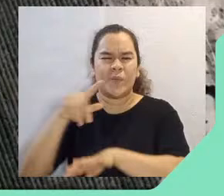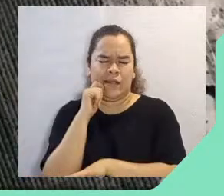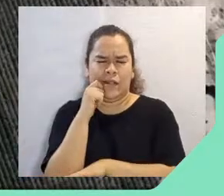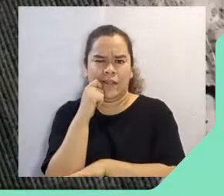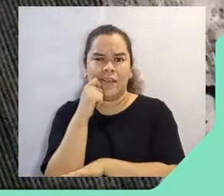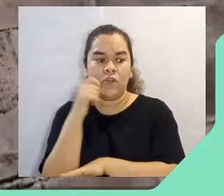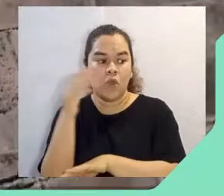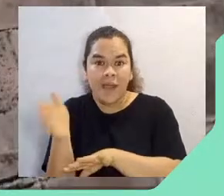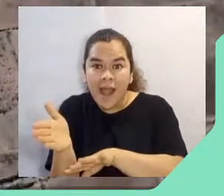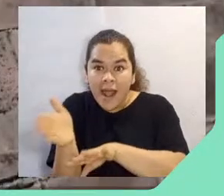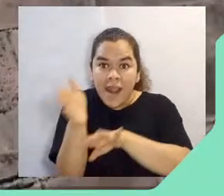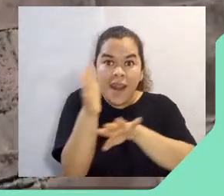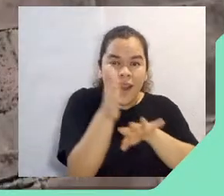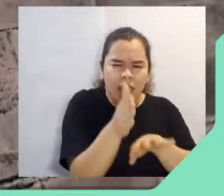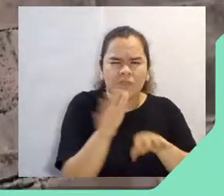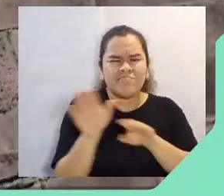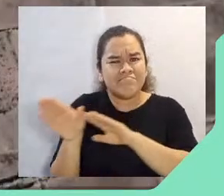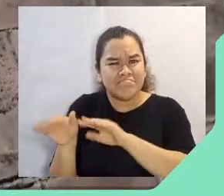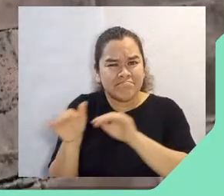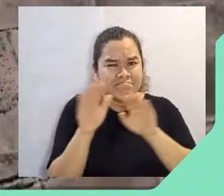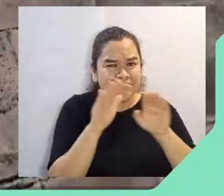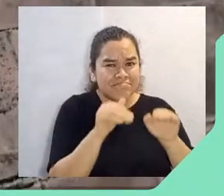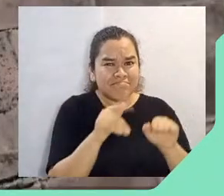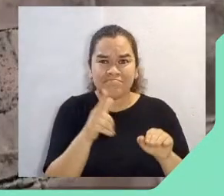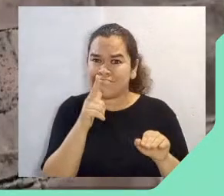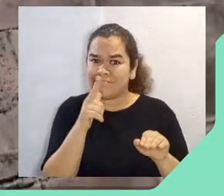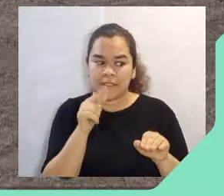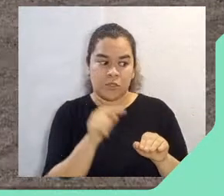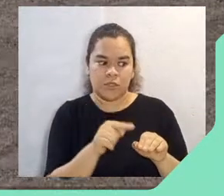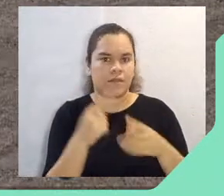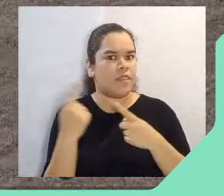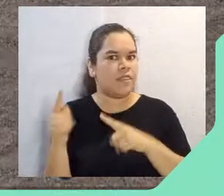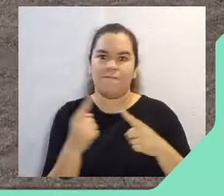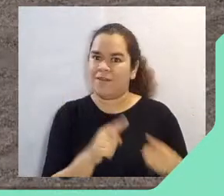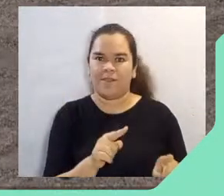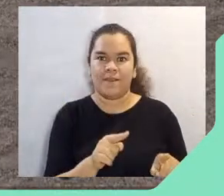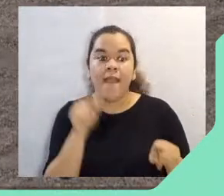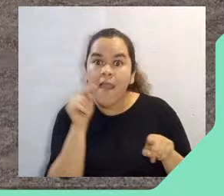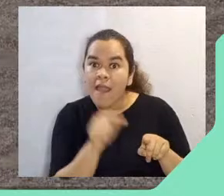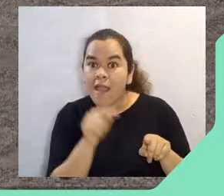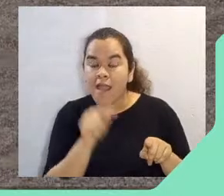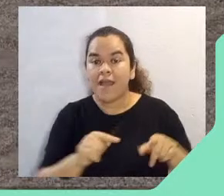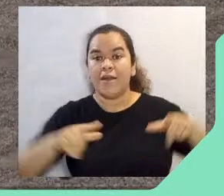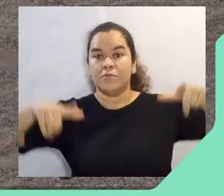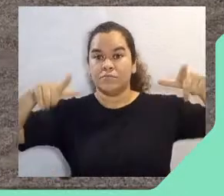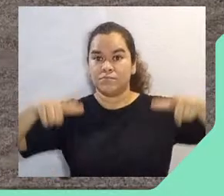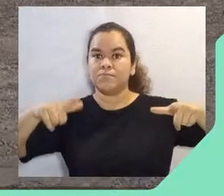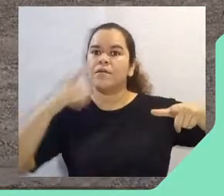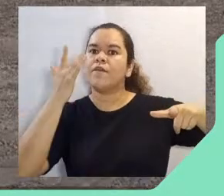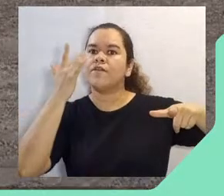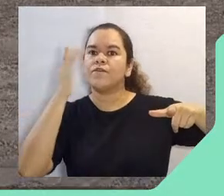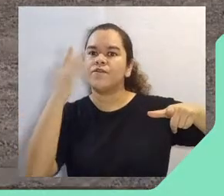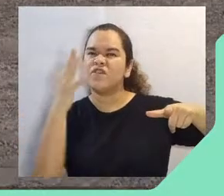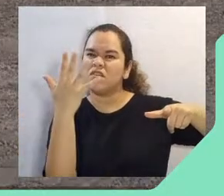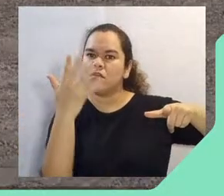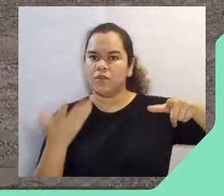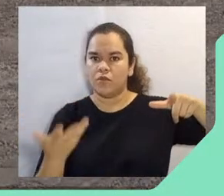pero no lo es. Esto que ustedes ven acá son todos paneles solares. Esta es una central